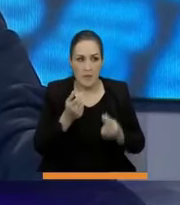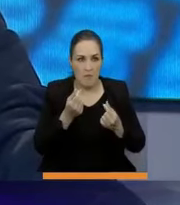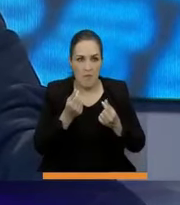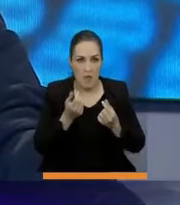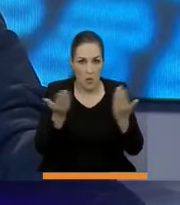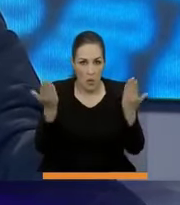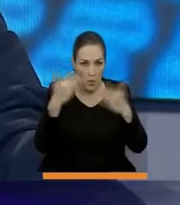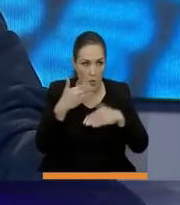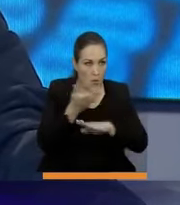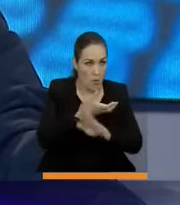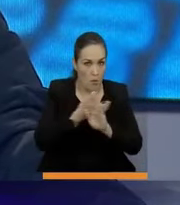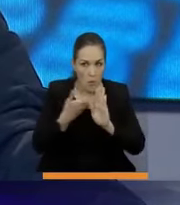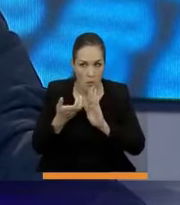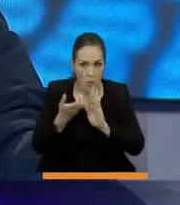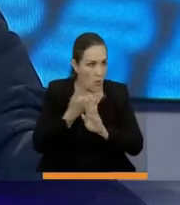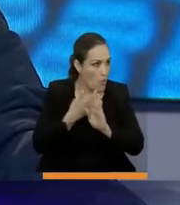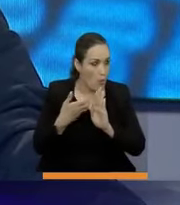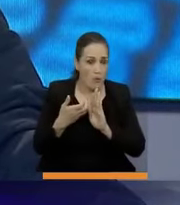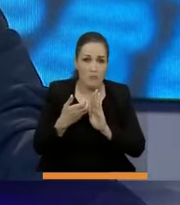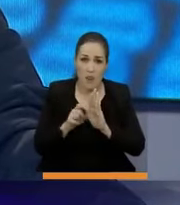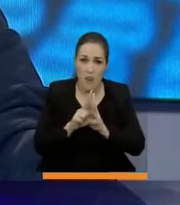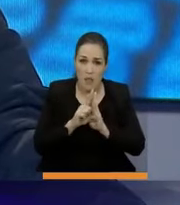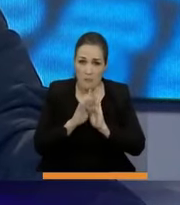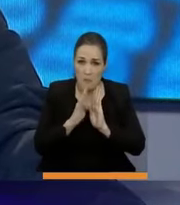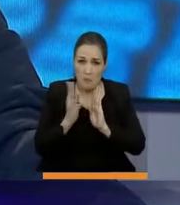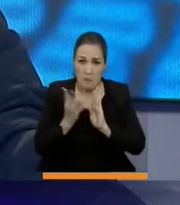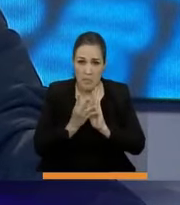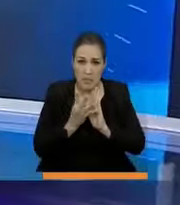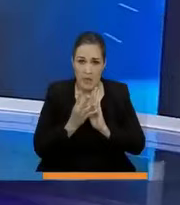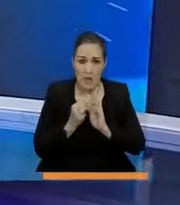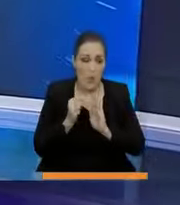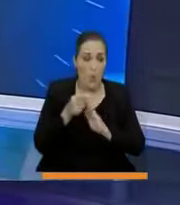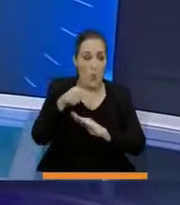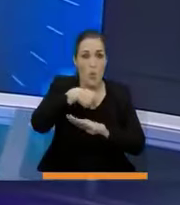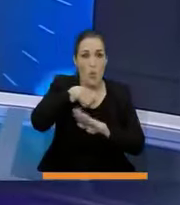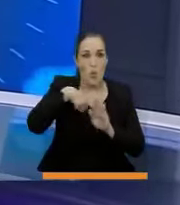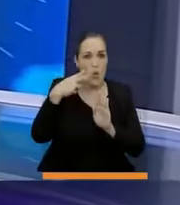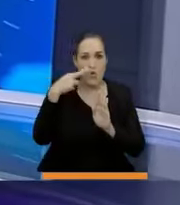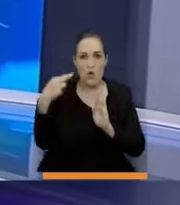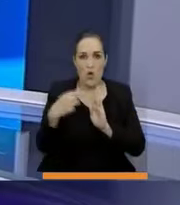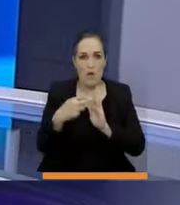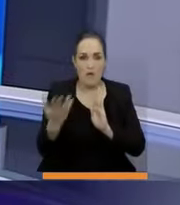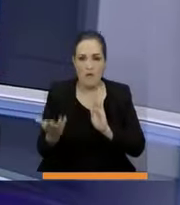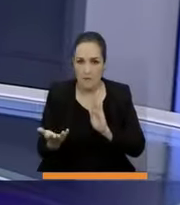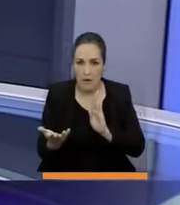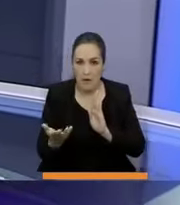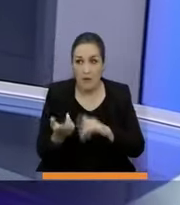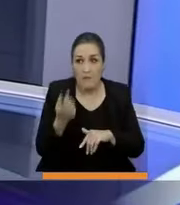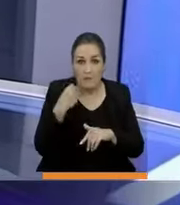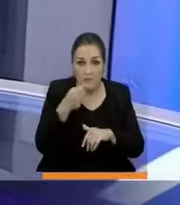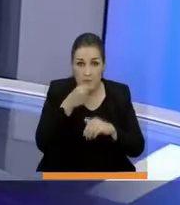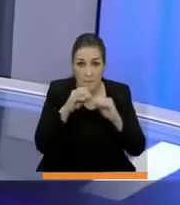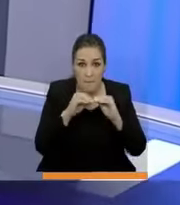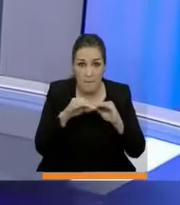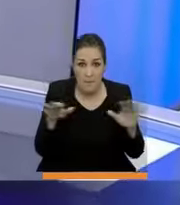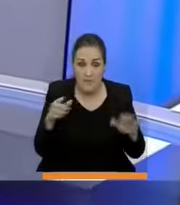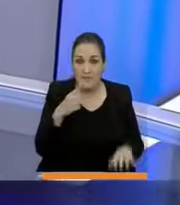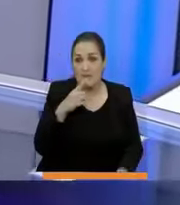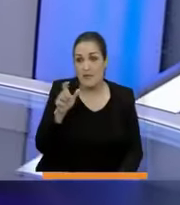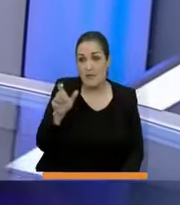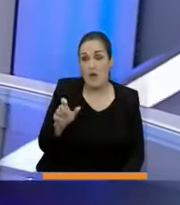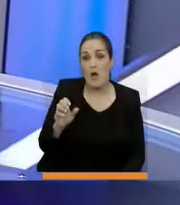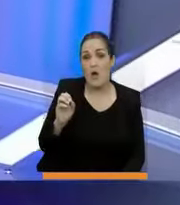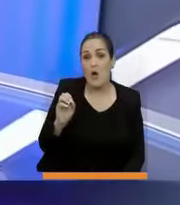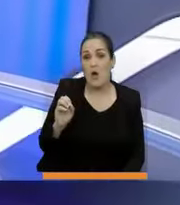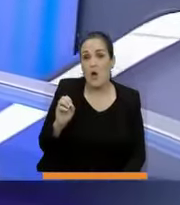lo ha venido sacando relativamente hace de manera reciente la prensa, pero estamos hablando de cómo un alias Pitufo,